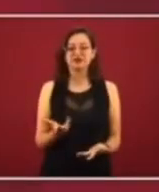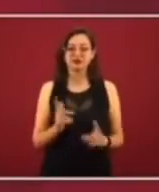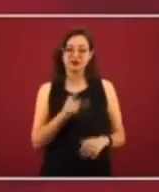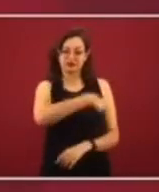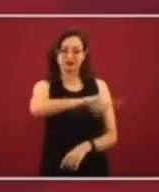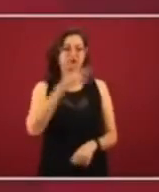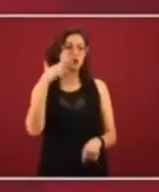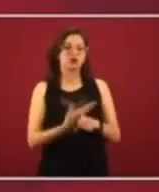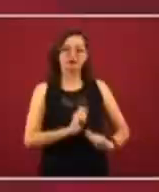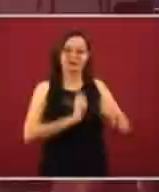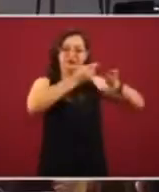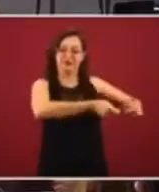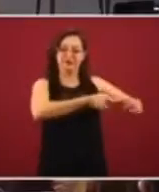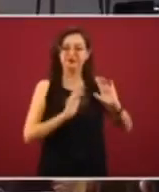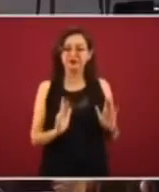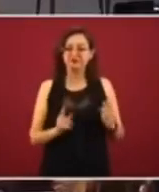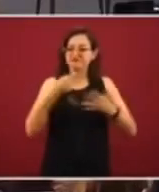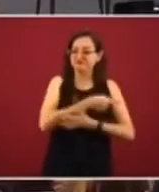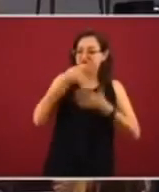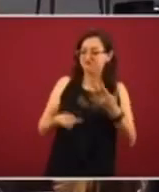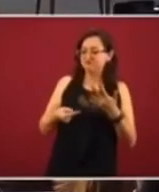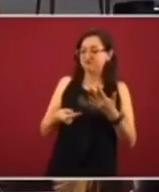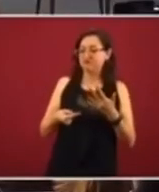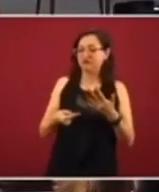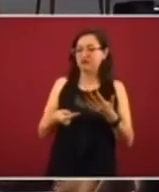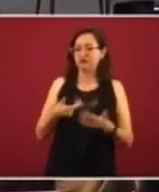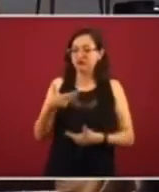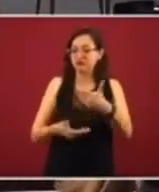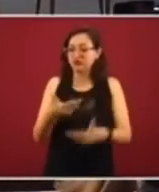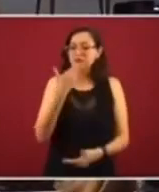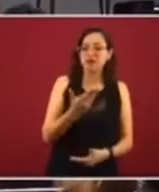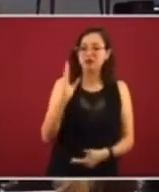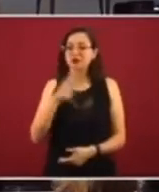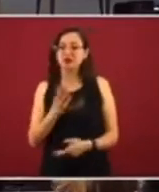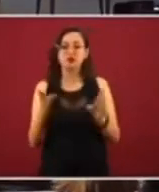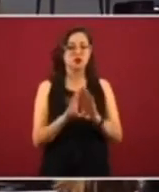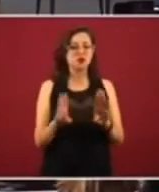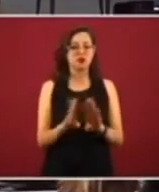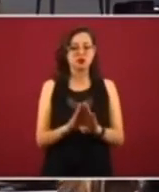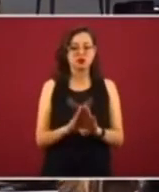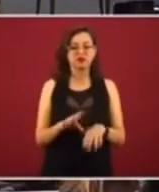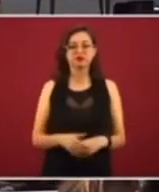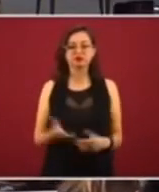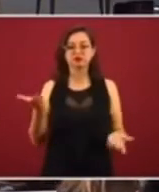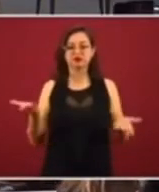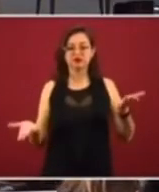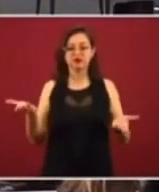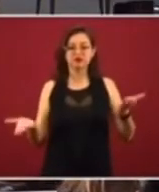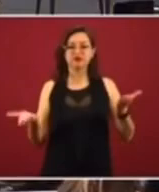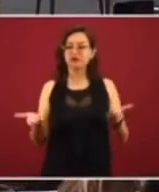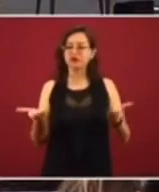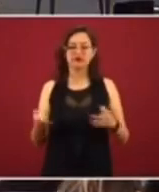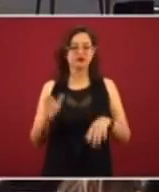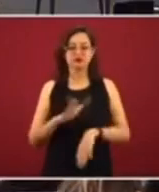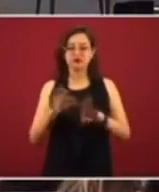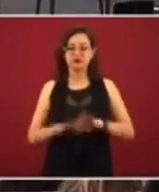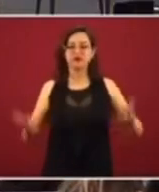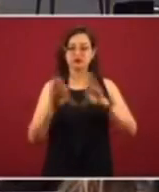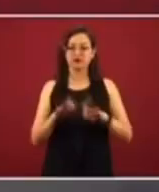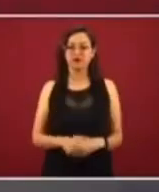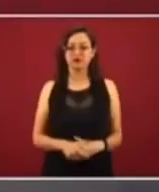ellos y que ellos nos van a decir lo que conviene, buscando el equilibrio, que es la recomendación que estamos